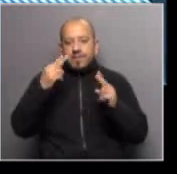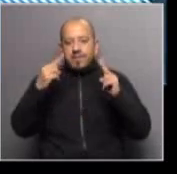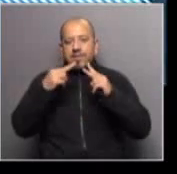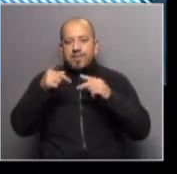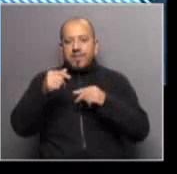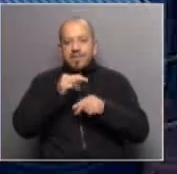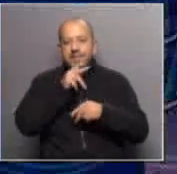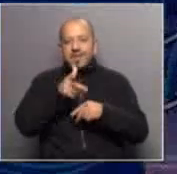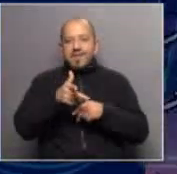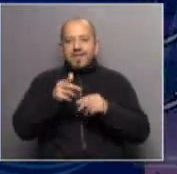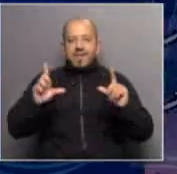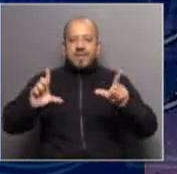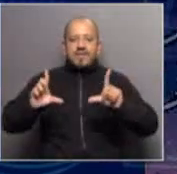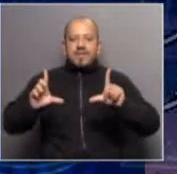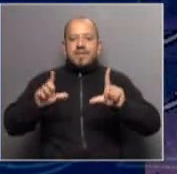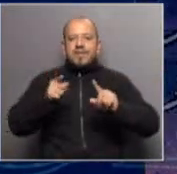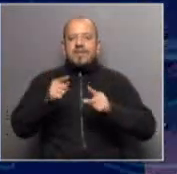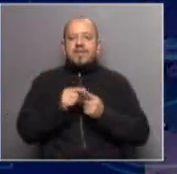hija, papá está en la tele.